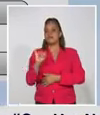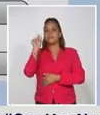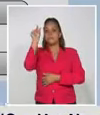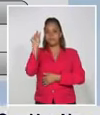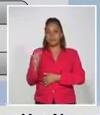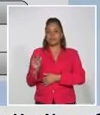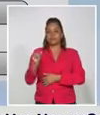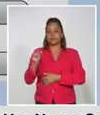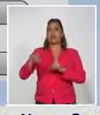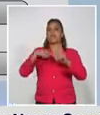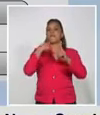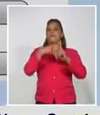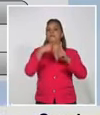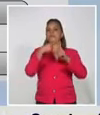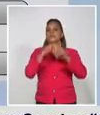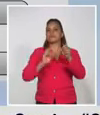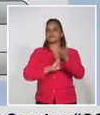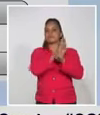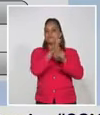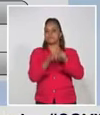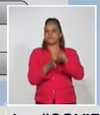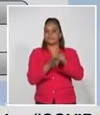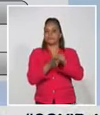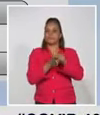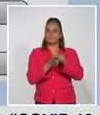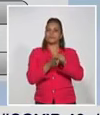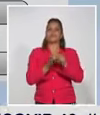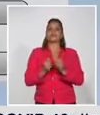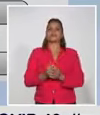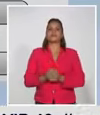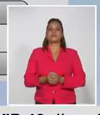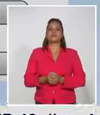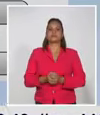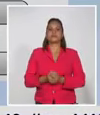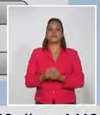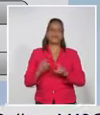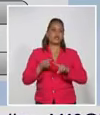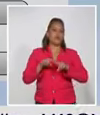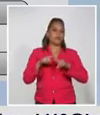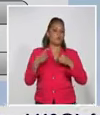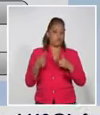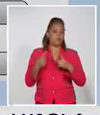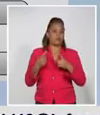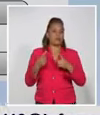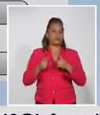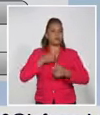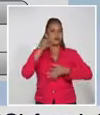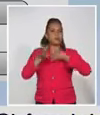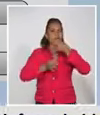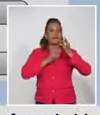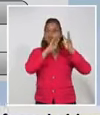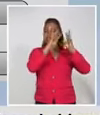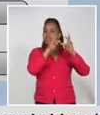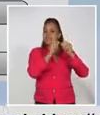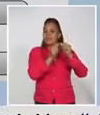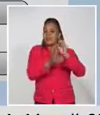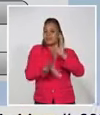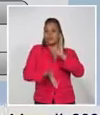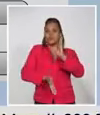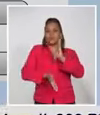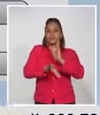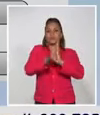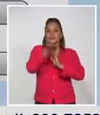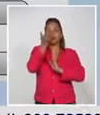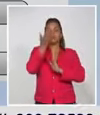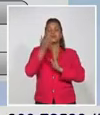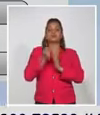con COVID-19. Por eso decía que una cifra muy elevada en cuanto al